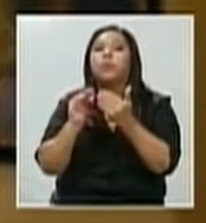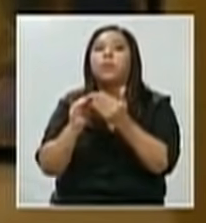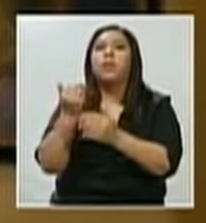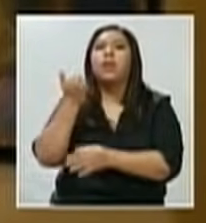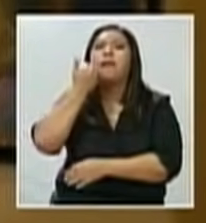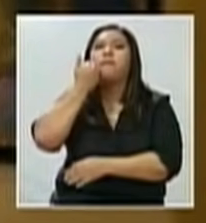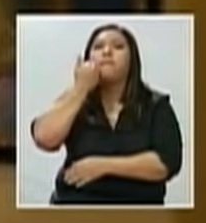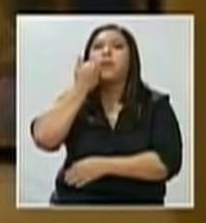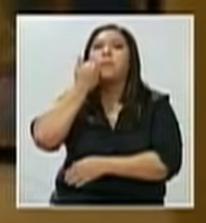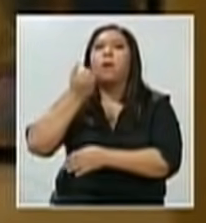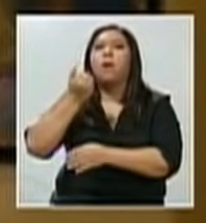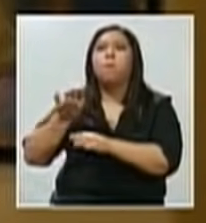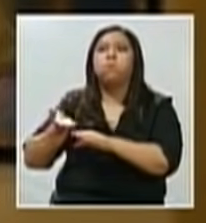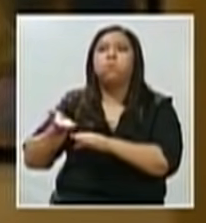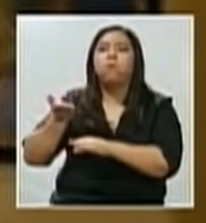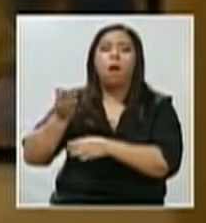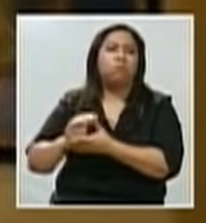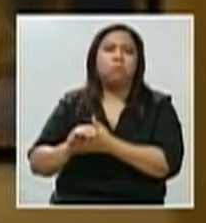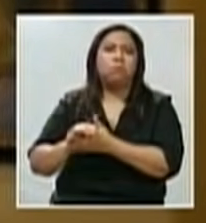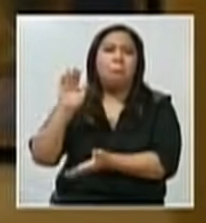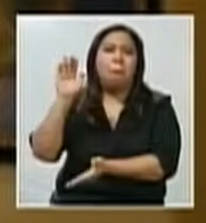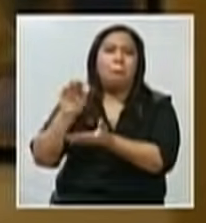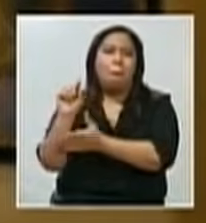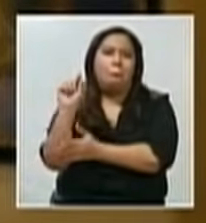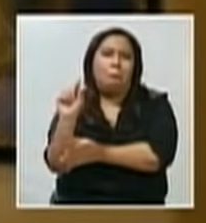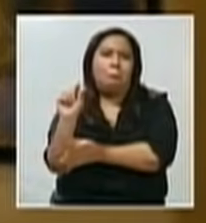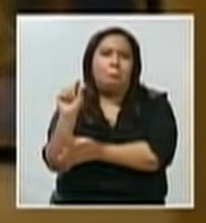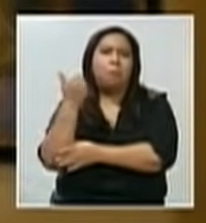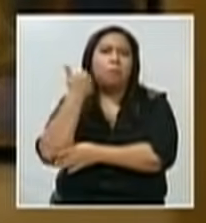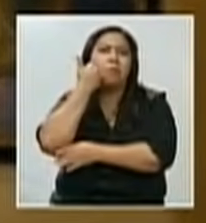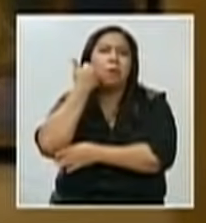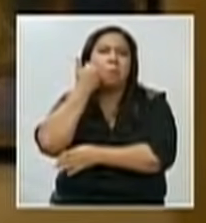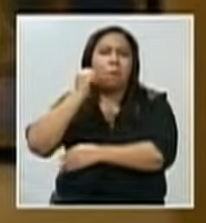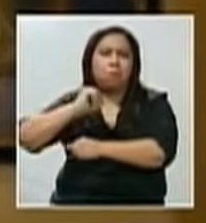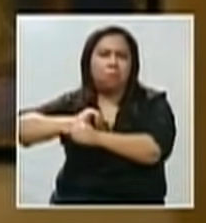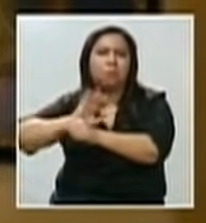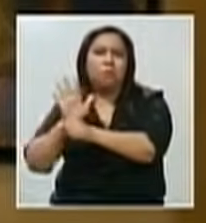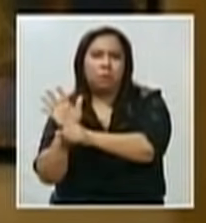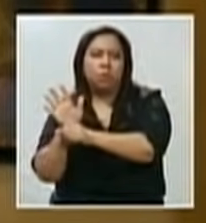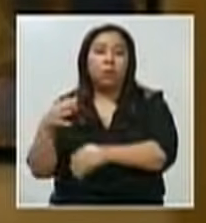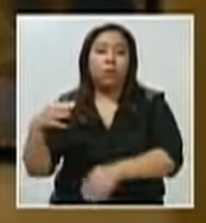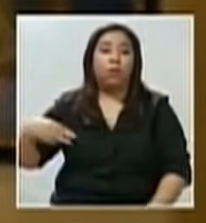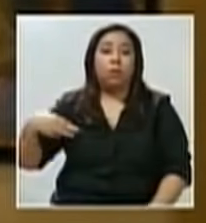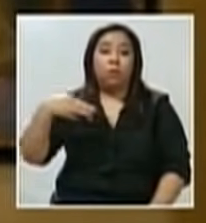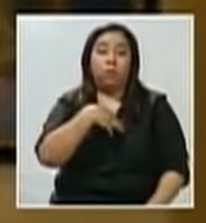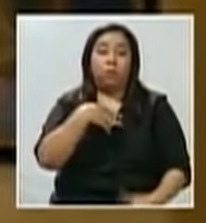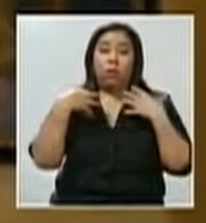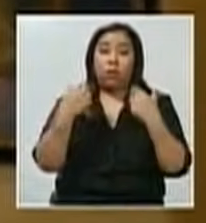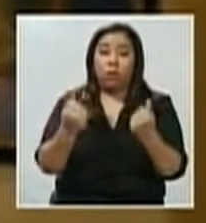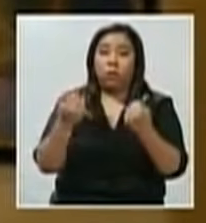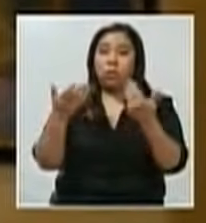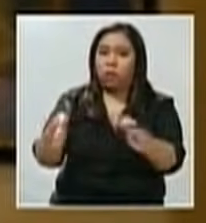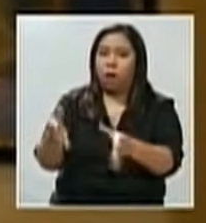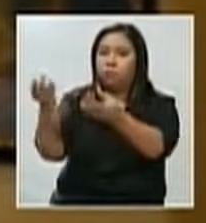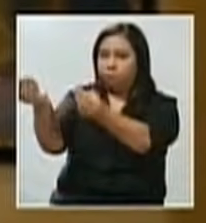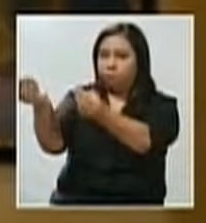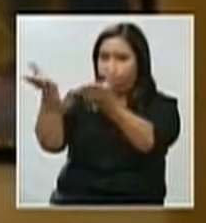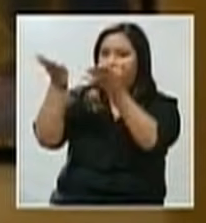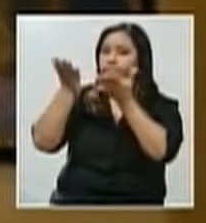de contagio, información que ha sido generada por la Secretaría de Salud. Esto